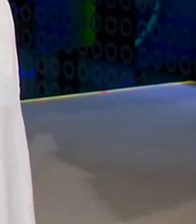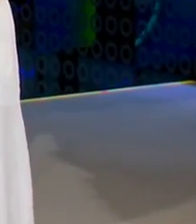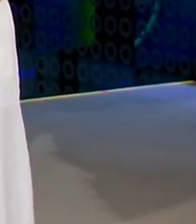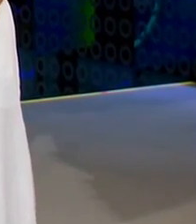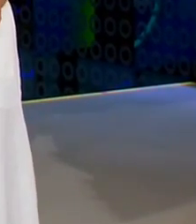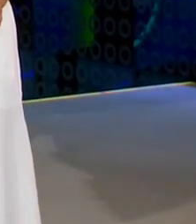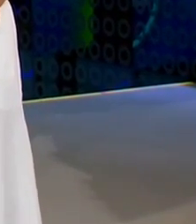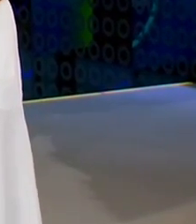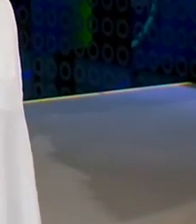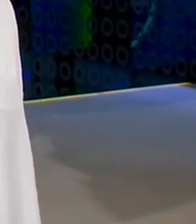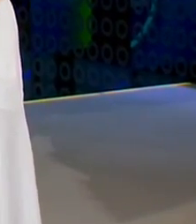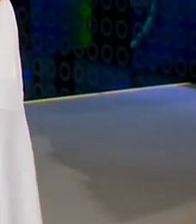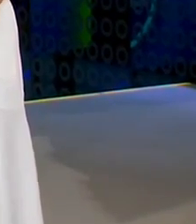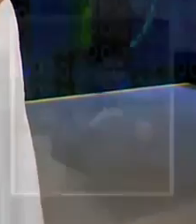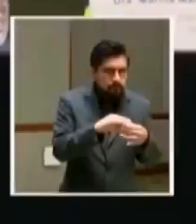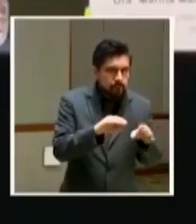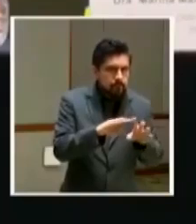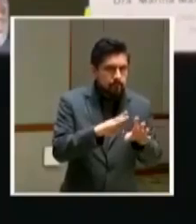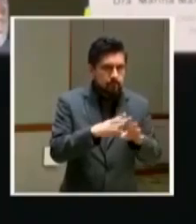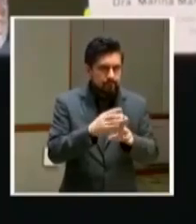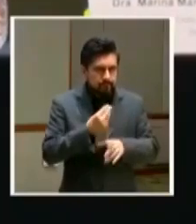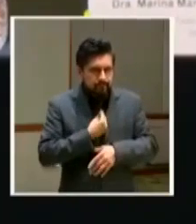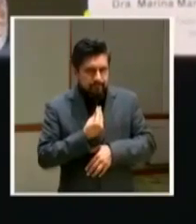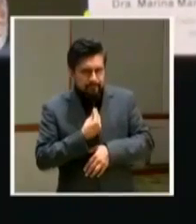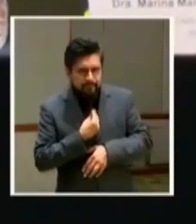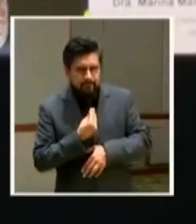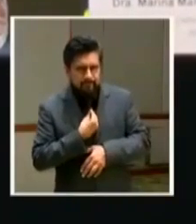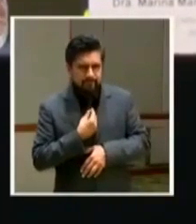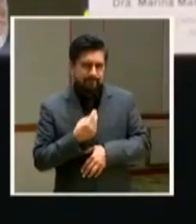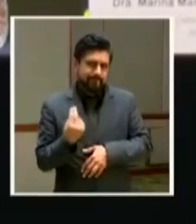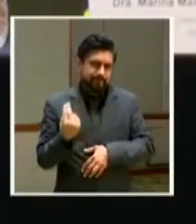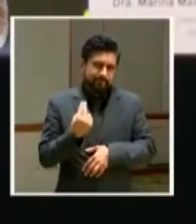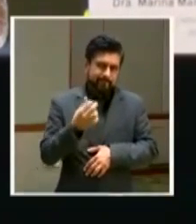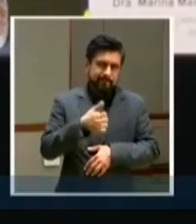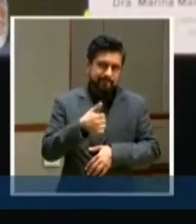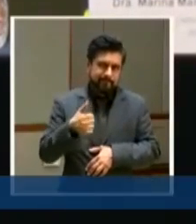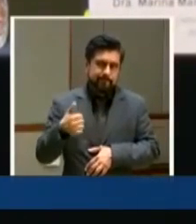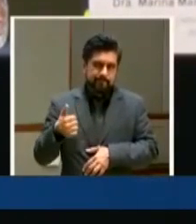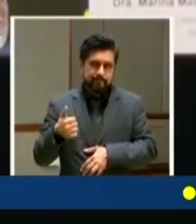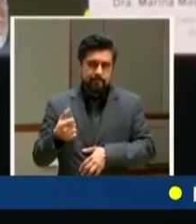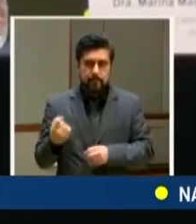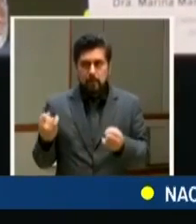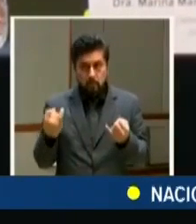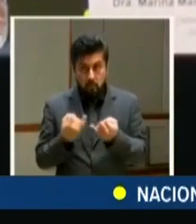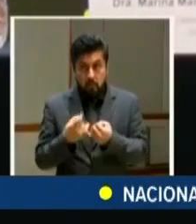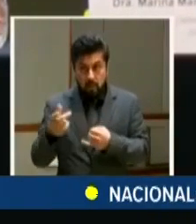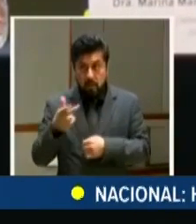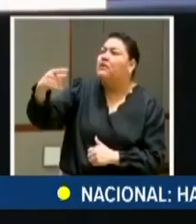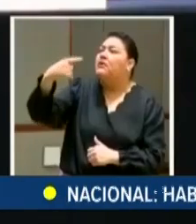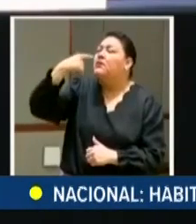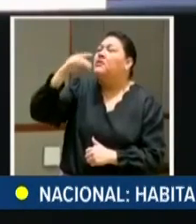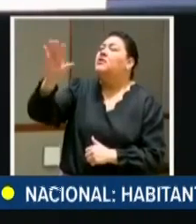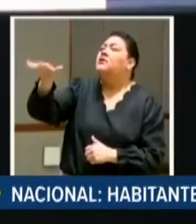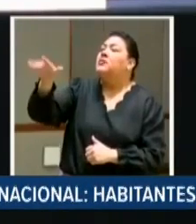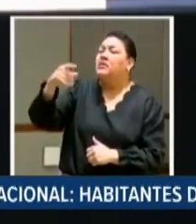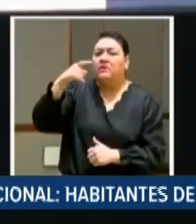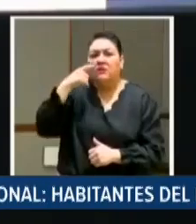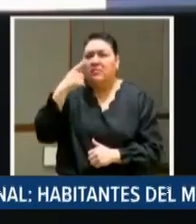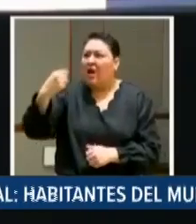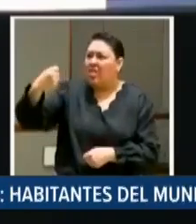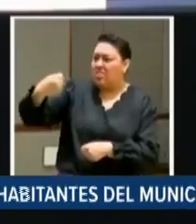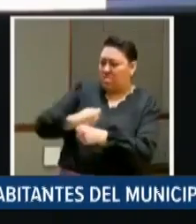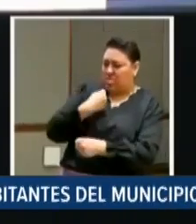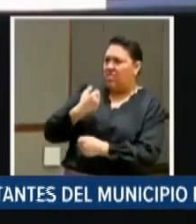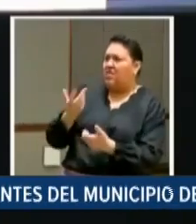Federal sobre la participación política de las mujeres, se atrevió a decir que la política es difícil, en otras palabras, y que tienen que